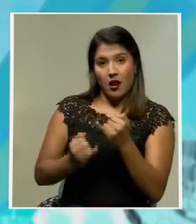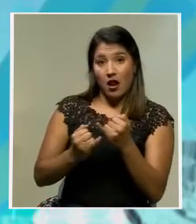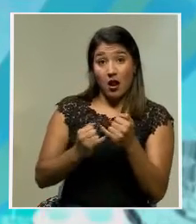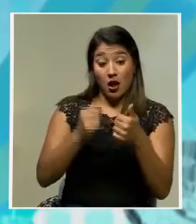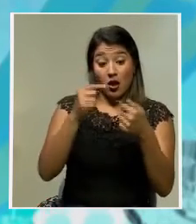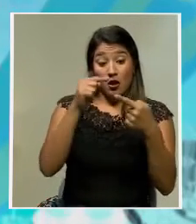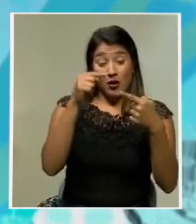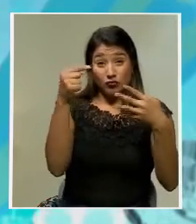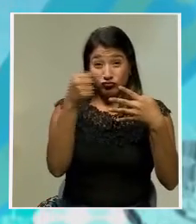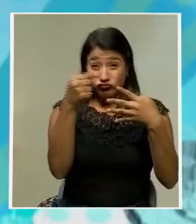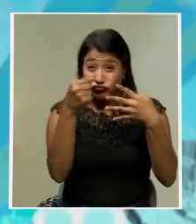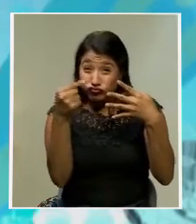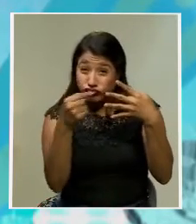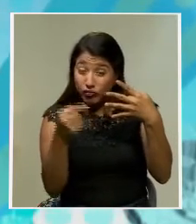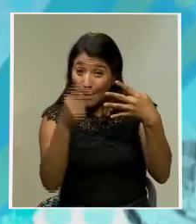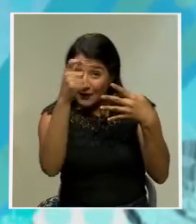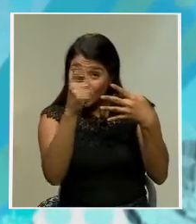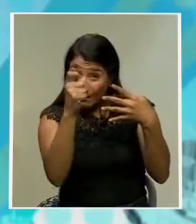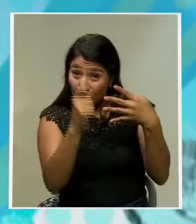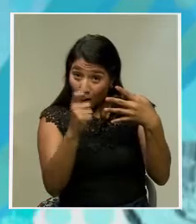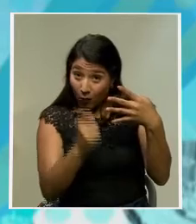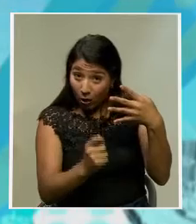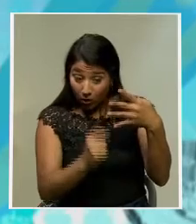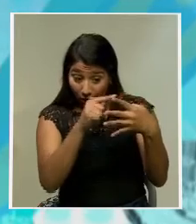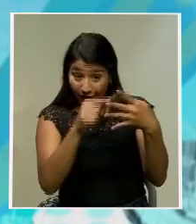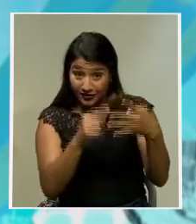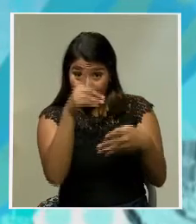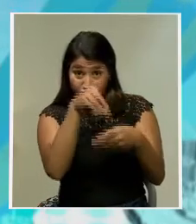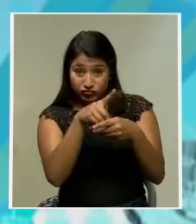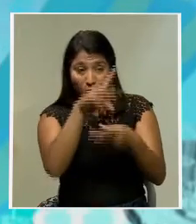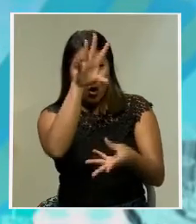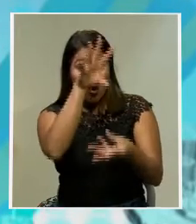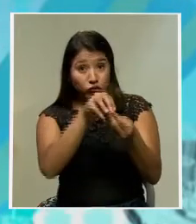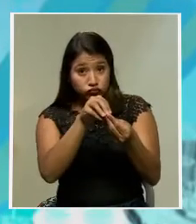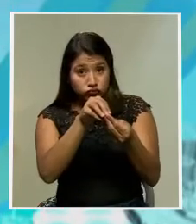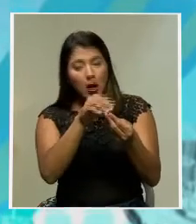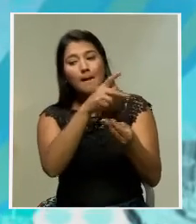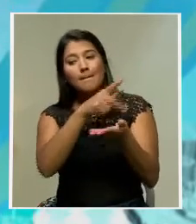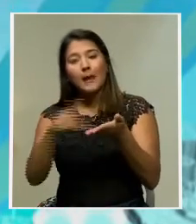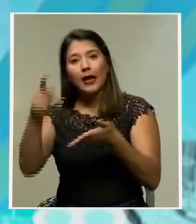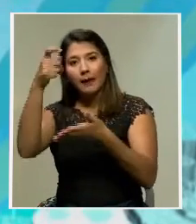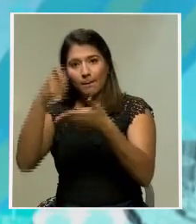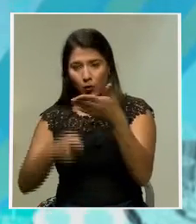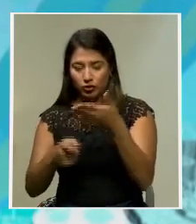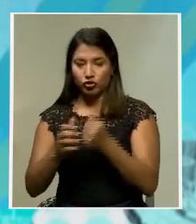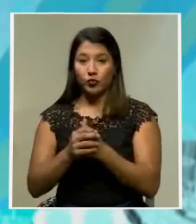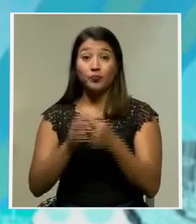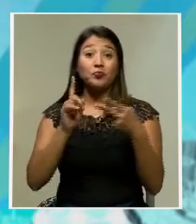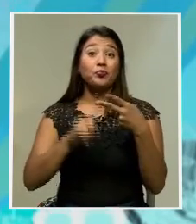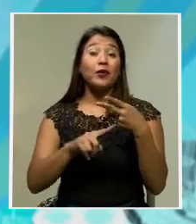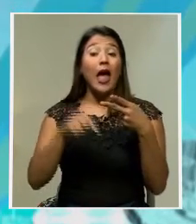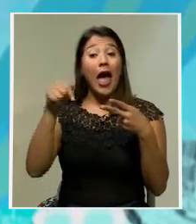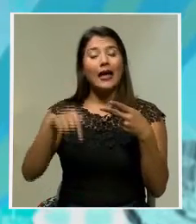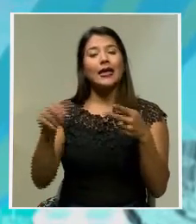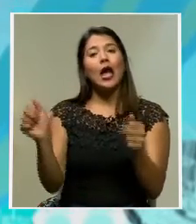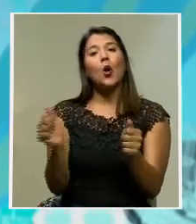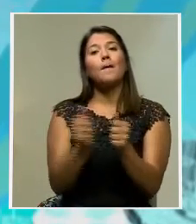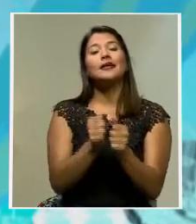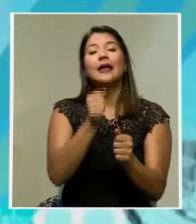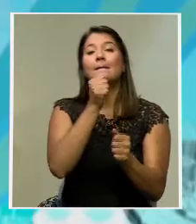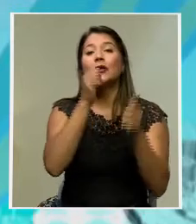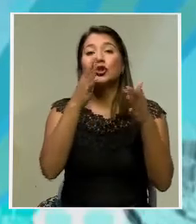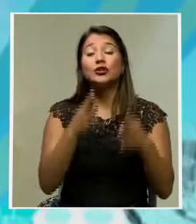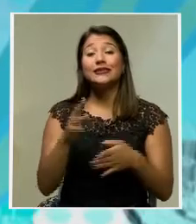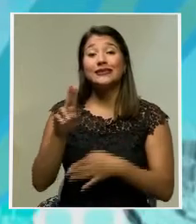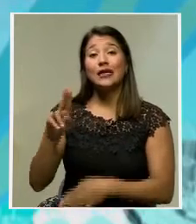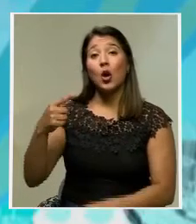unificado de las diferentes pensiones que reciben. Y aquí en el set me acompaña la periodista Hulda Miranda,